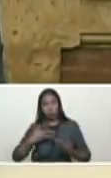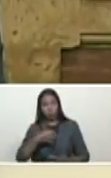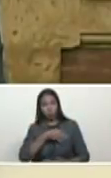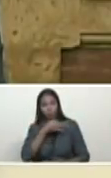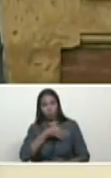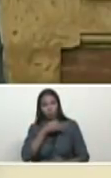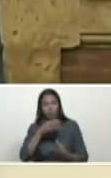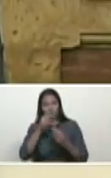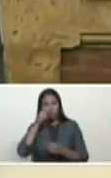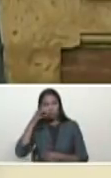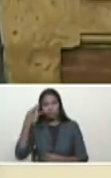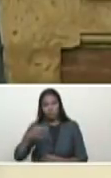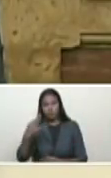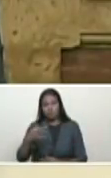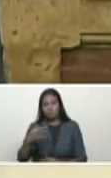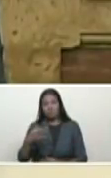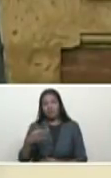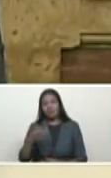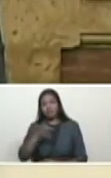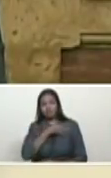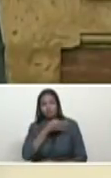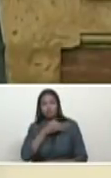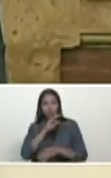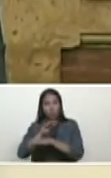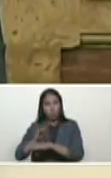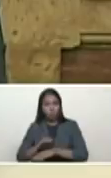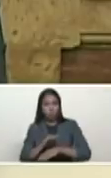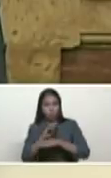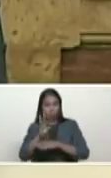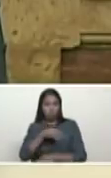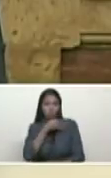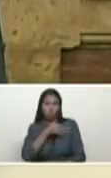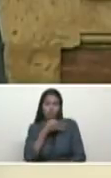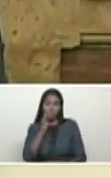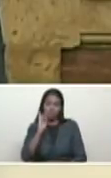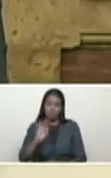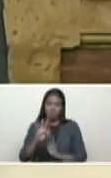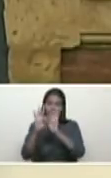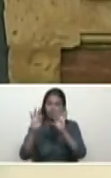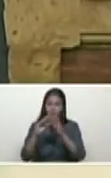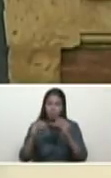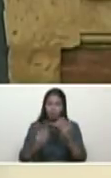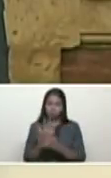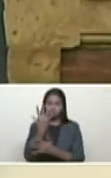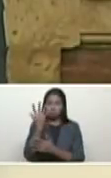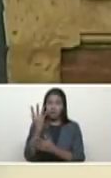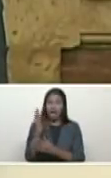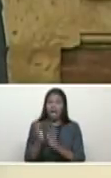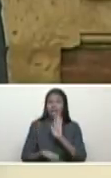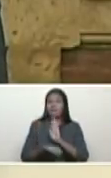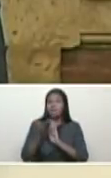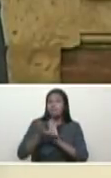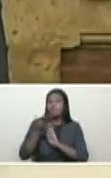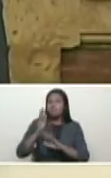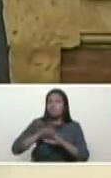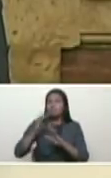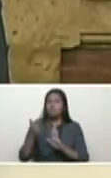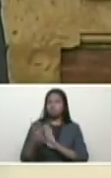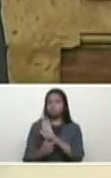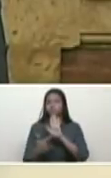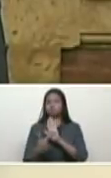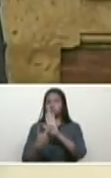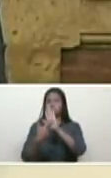de seguridad social de protección social fundamental porque es el frente